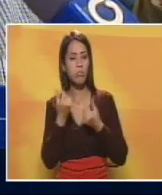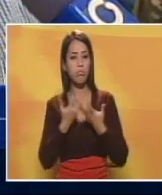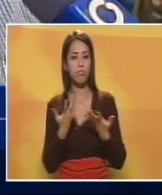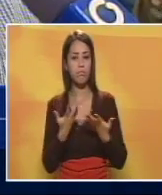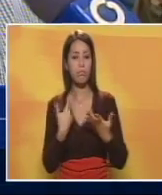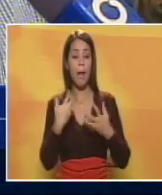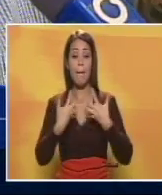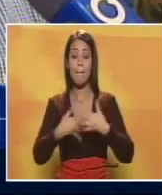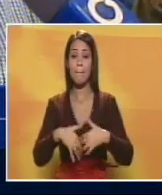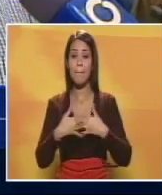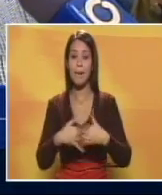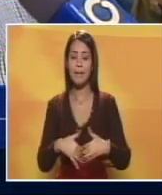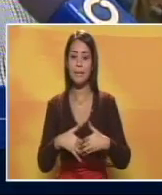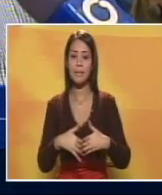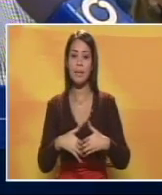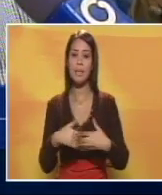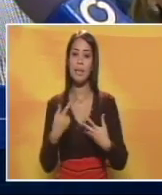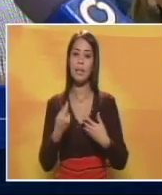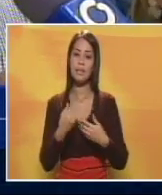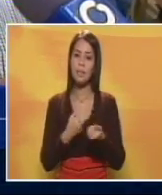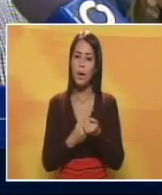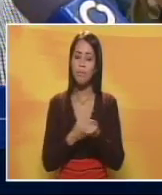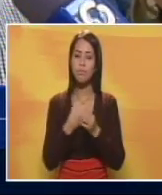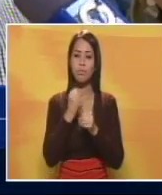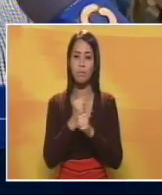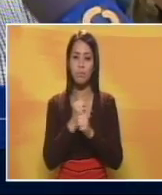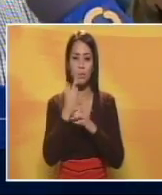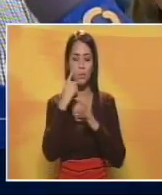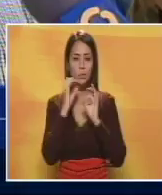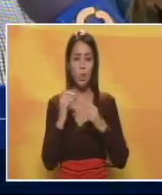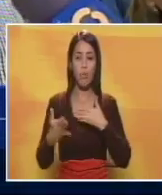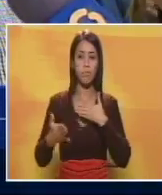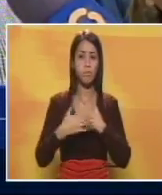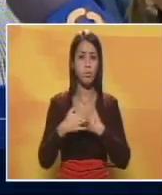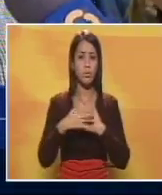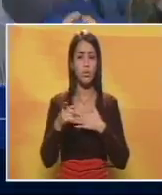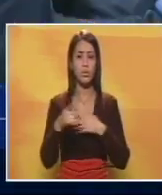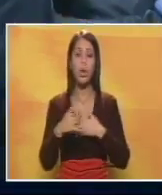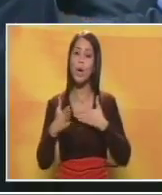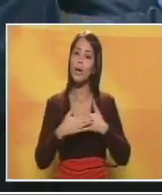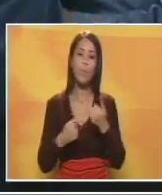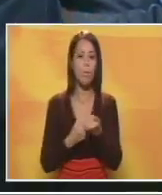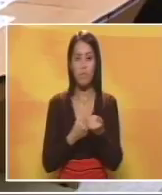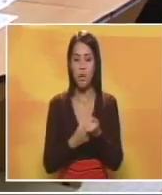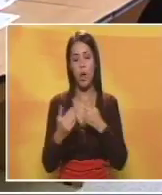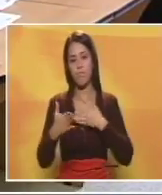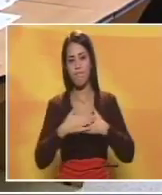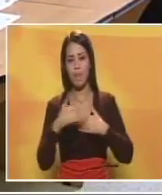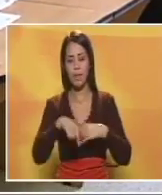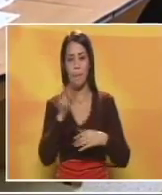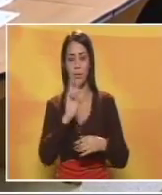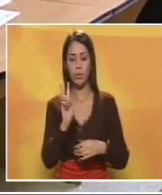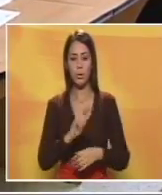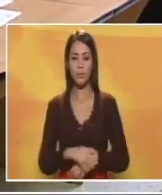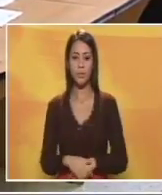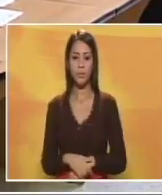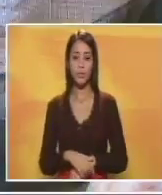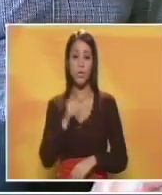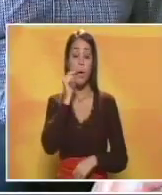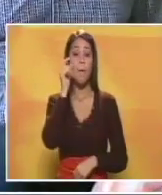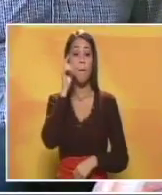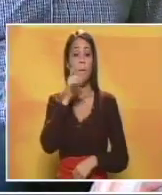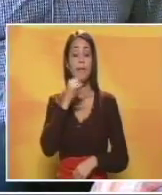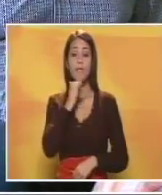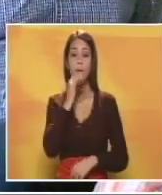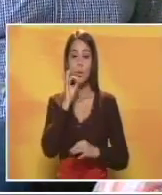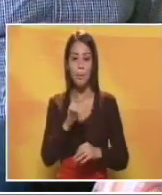todas las empresas que han venido contribuyendo con el bloqueo económico contra Venezuela. Will Rangel también hizo